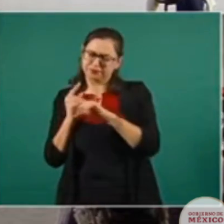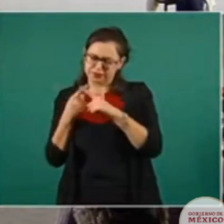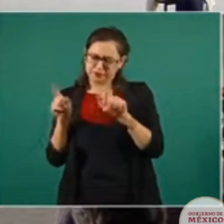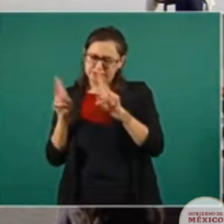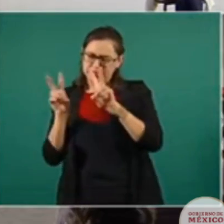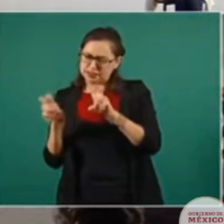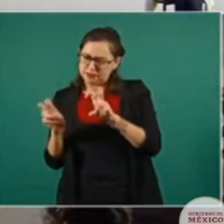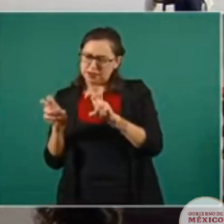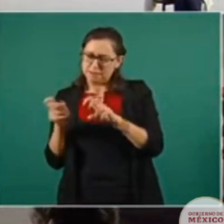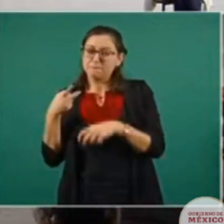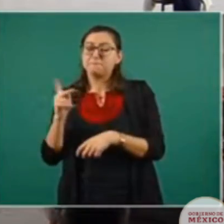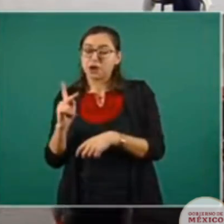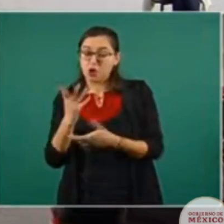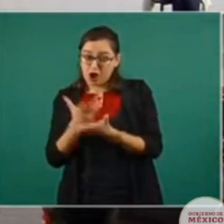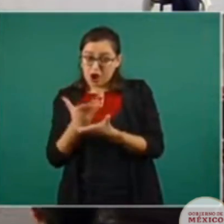el siguiente manifiesto.